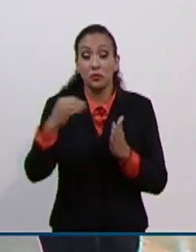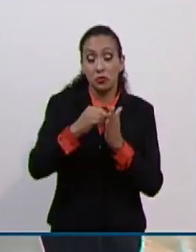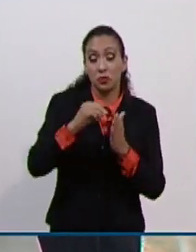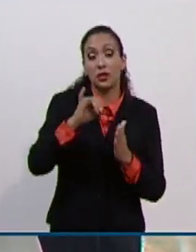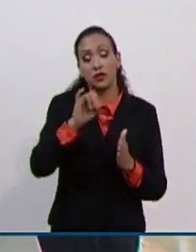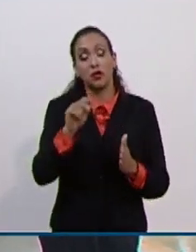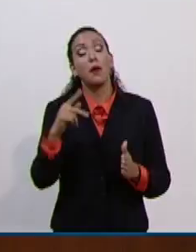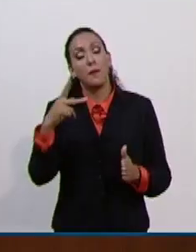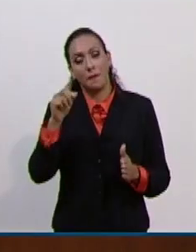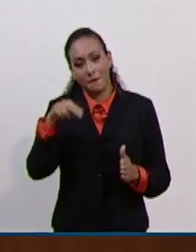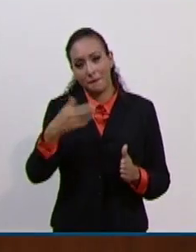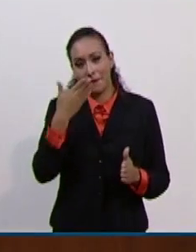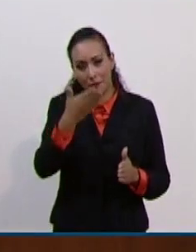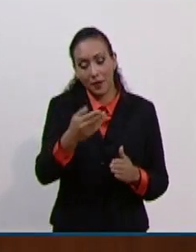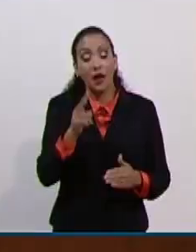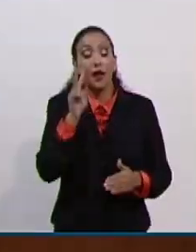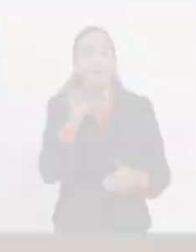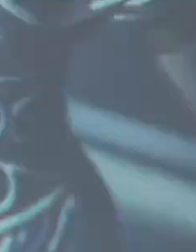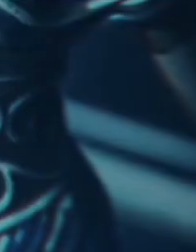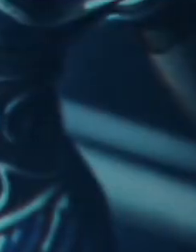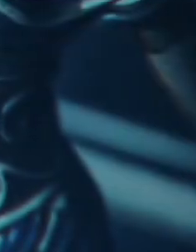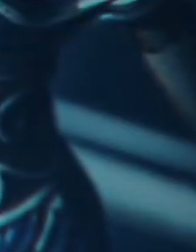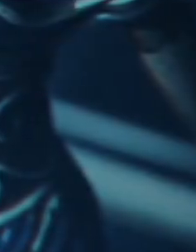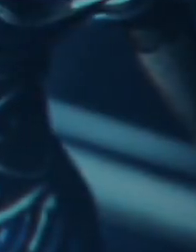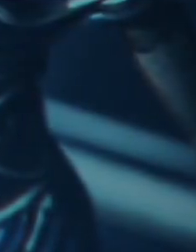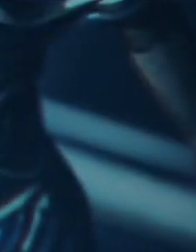del Partido Acción Nacional.